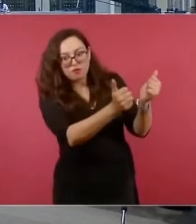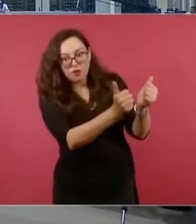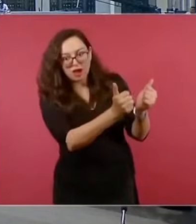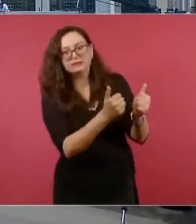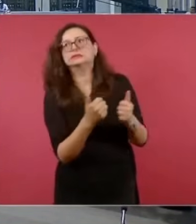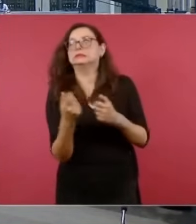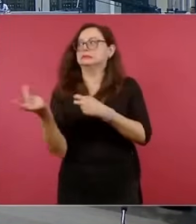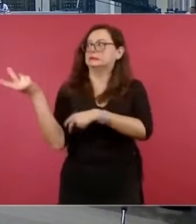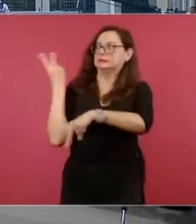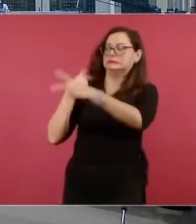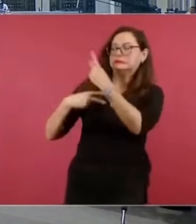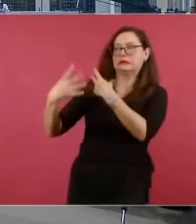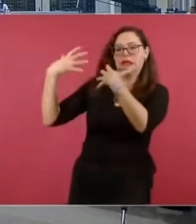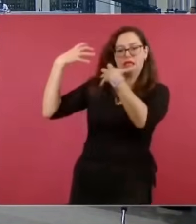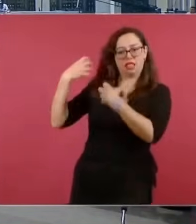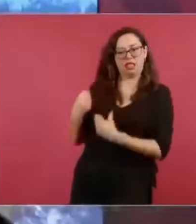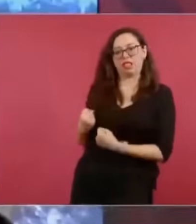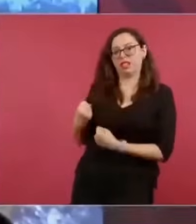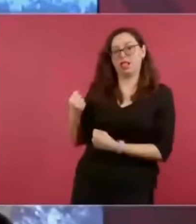España.